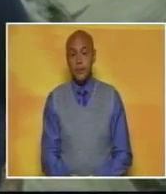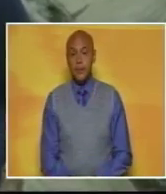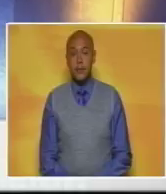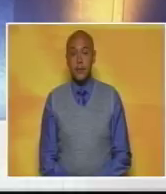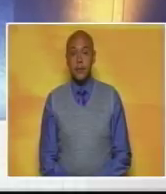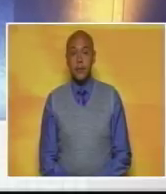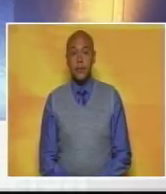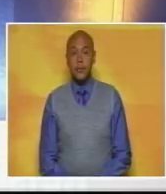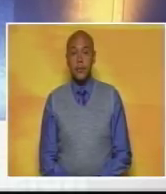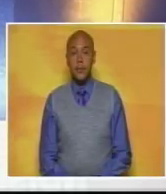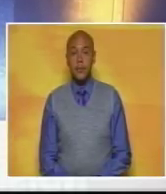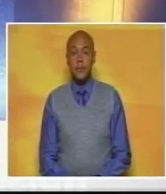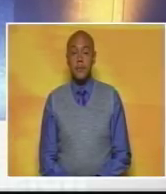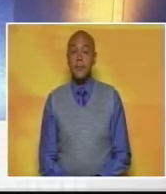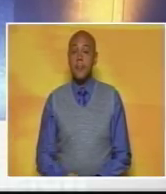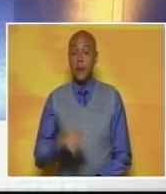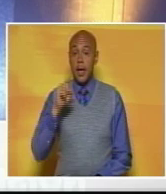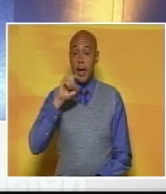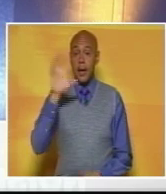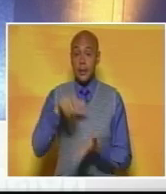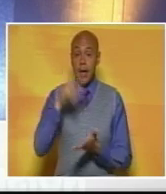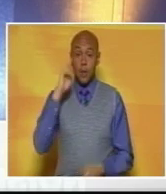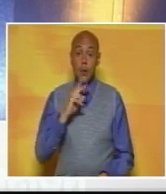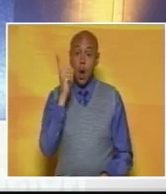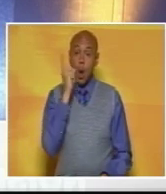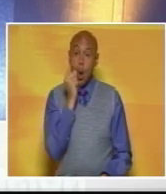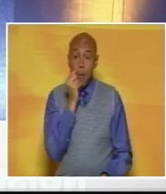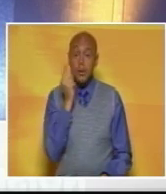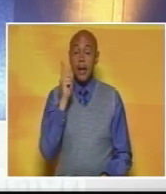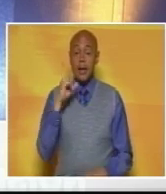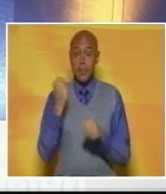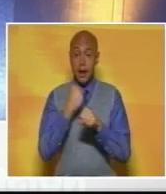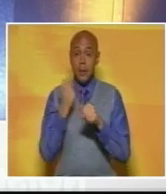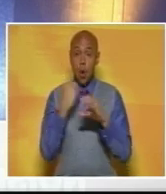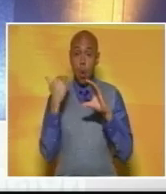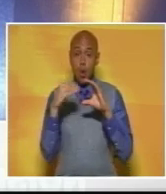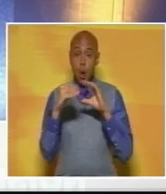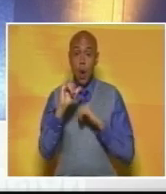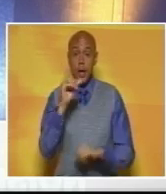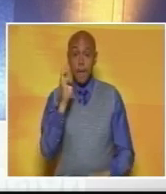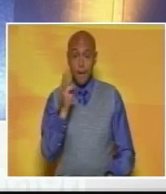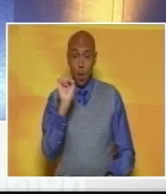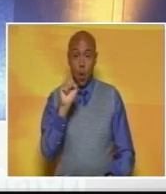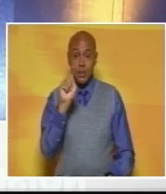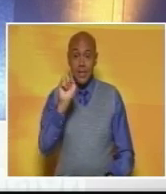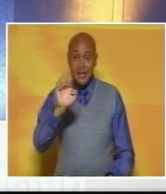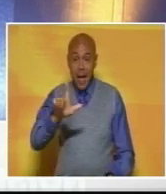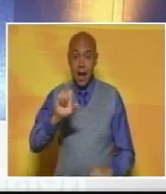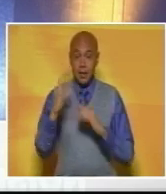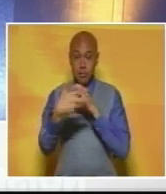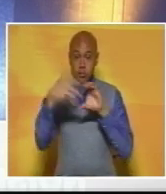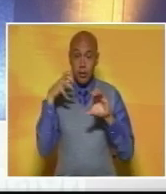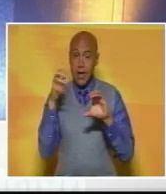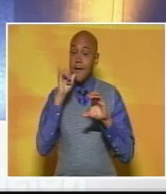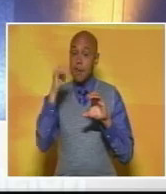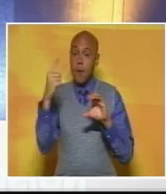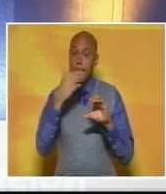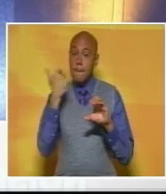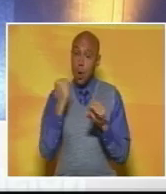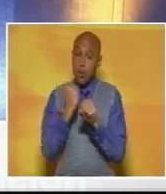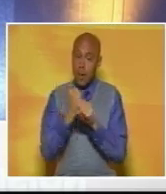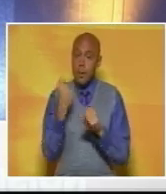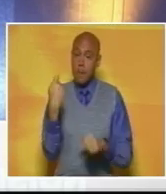Venevisión. En el Estado Bolívar, trabajadores de Hipostel piden a la empresa que mejoren sus beneficios laborales. Anderson Pérez nos tiene